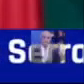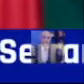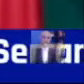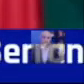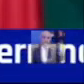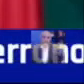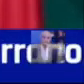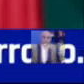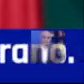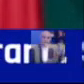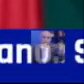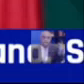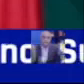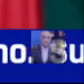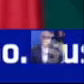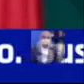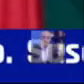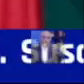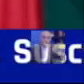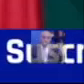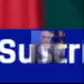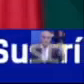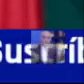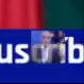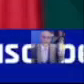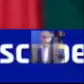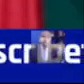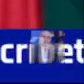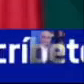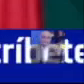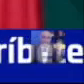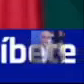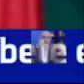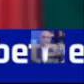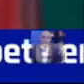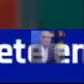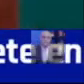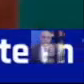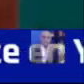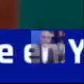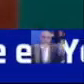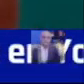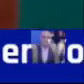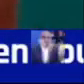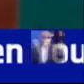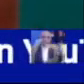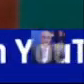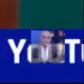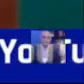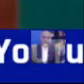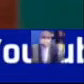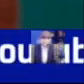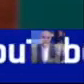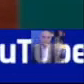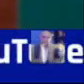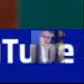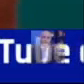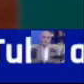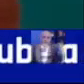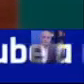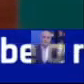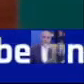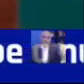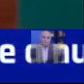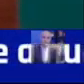Macuspana porque no hablaba inglés, porque no tenía nociones de geopolítica, porque no conocía el